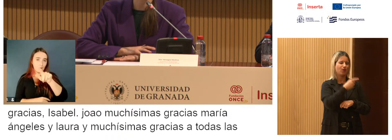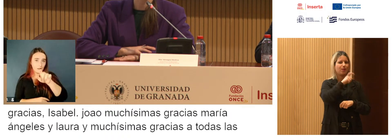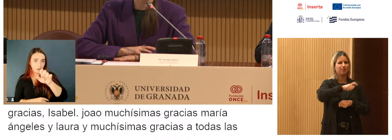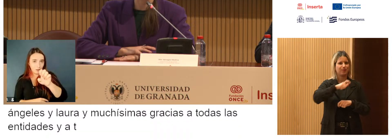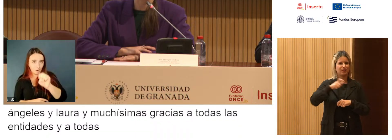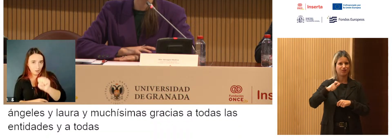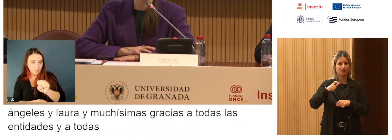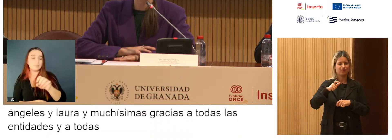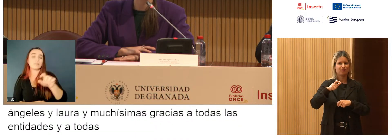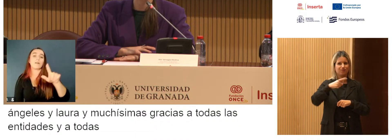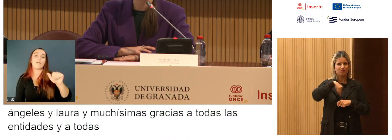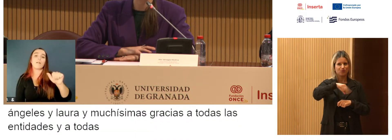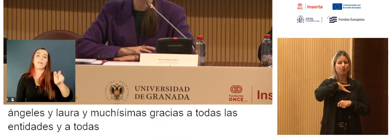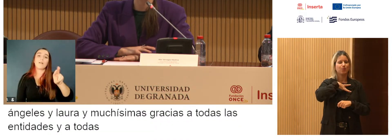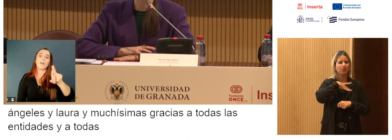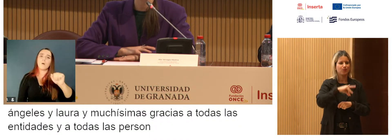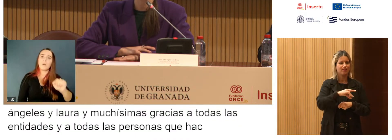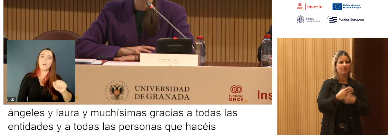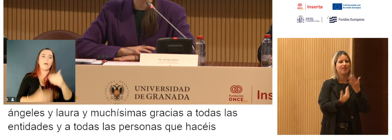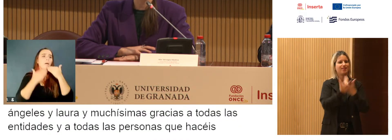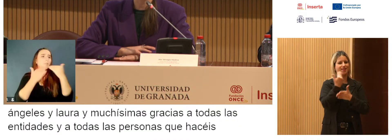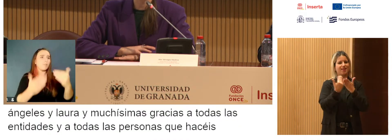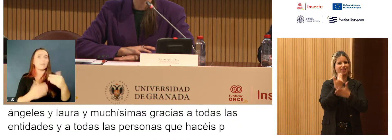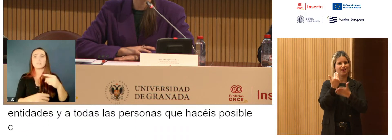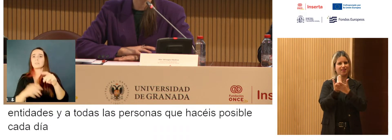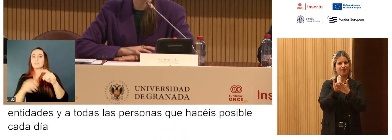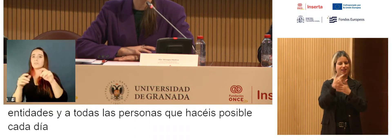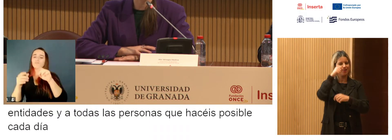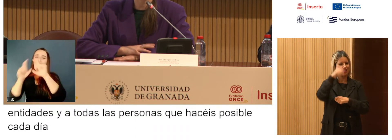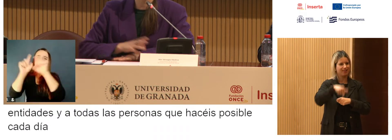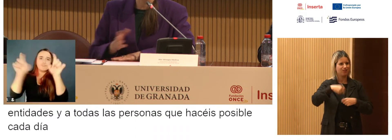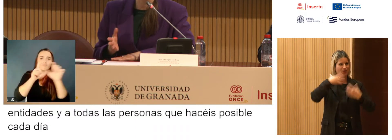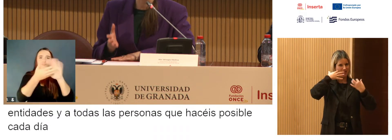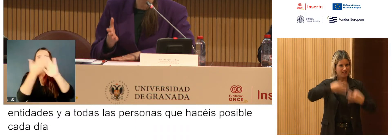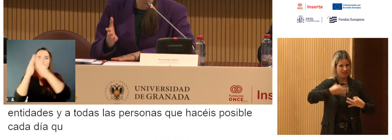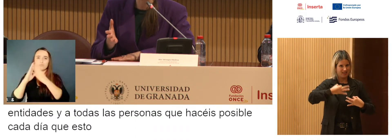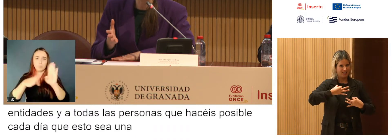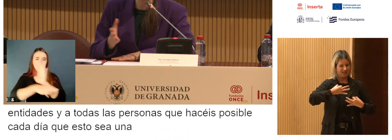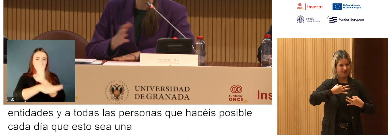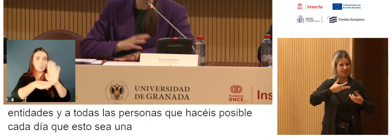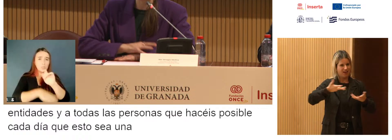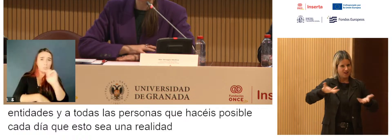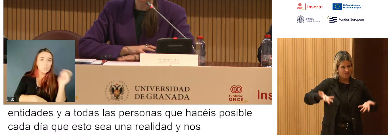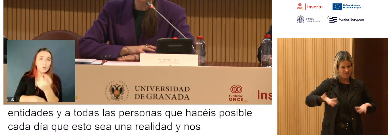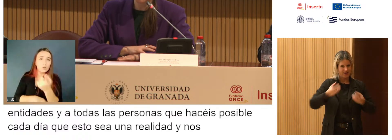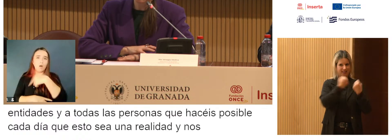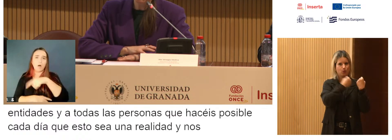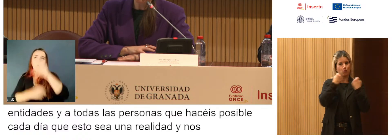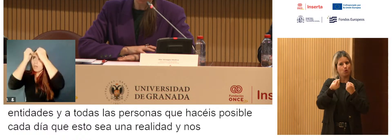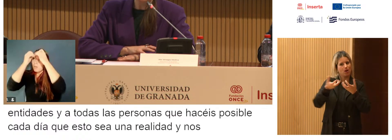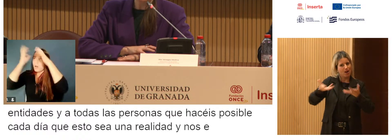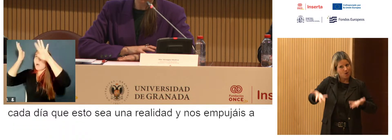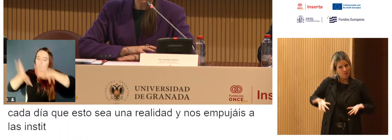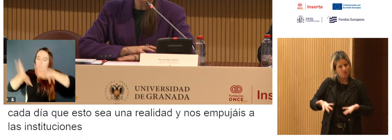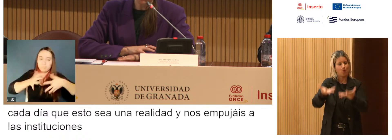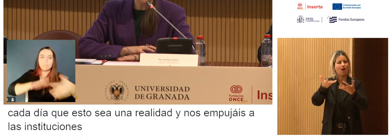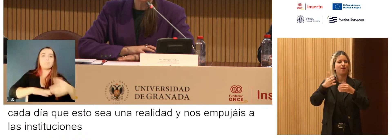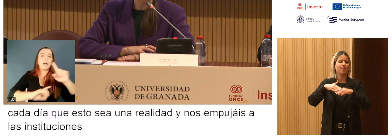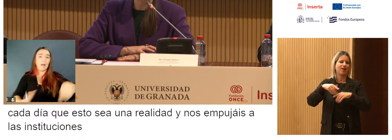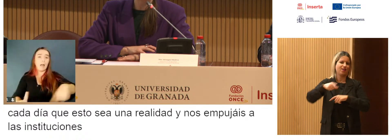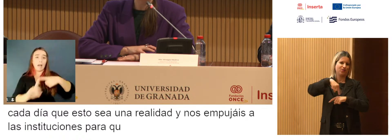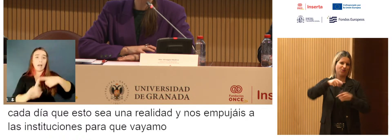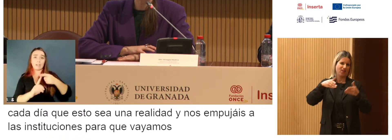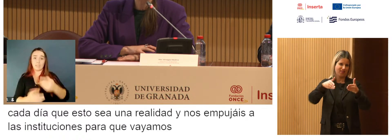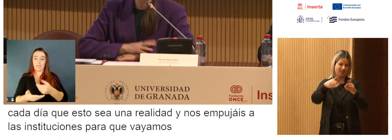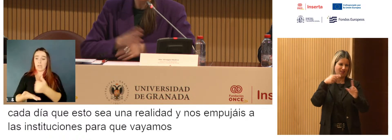personas que hacéis posible cada día que esto sea una realidad y nos empujáis a las instituciones para que vayamos también en